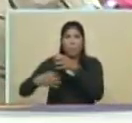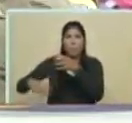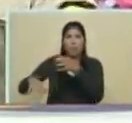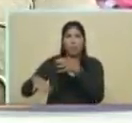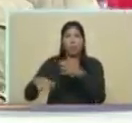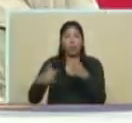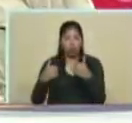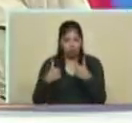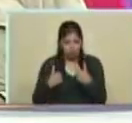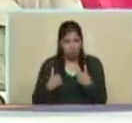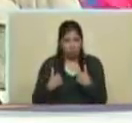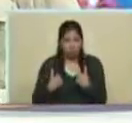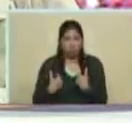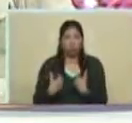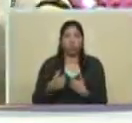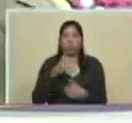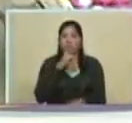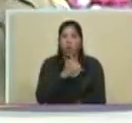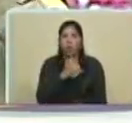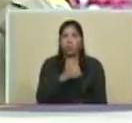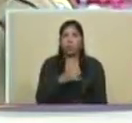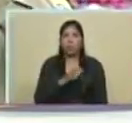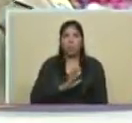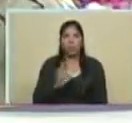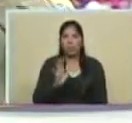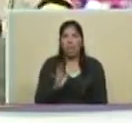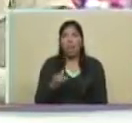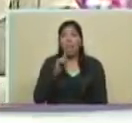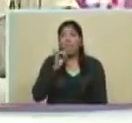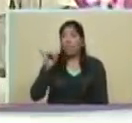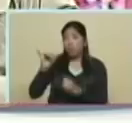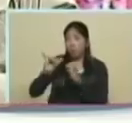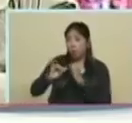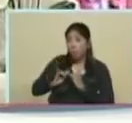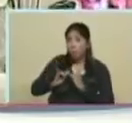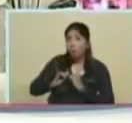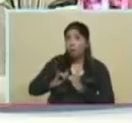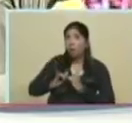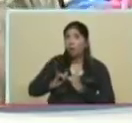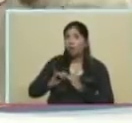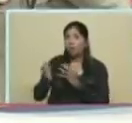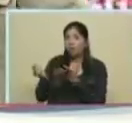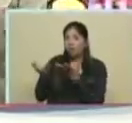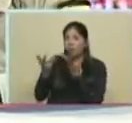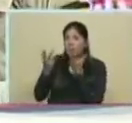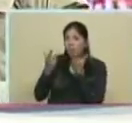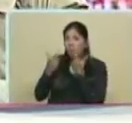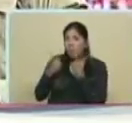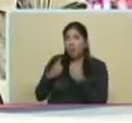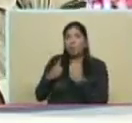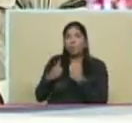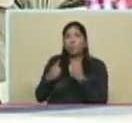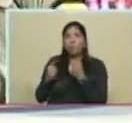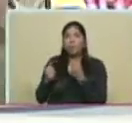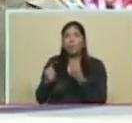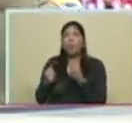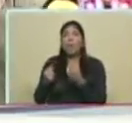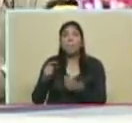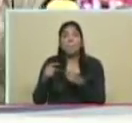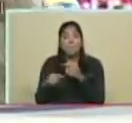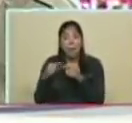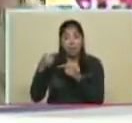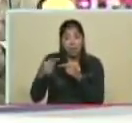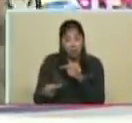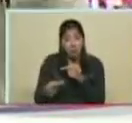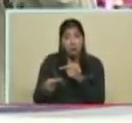Pero yo les digo, he recibido la información que mañana el